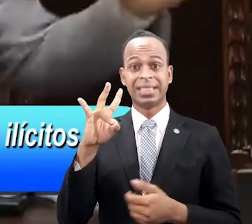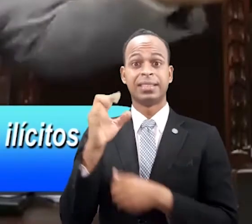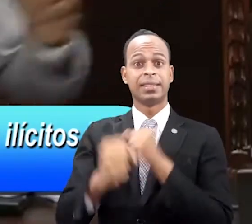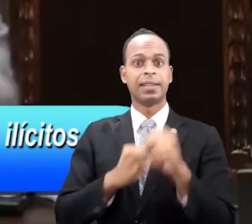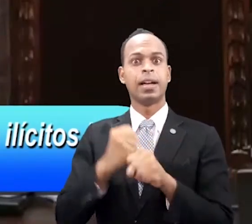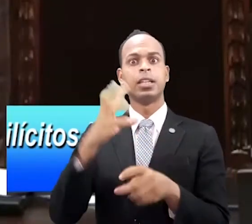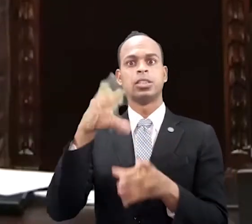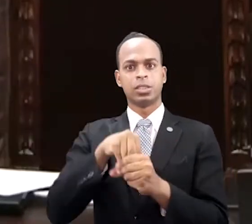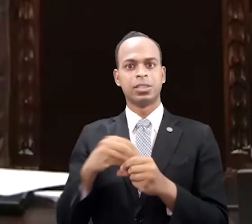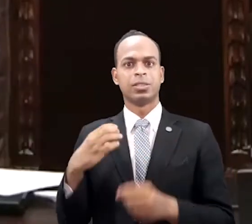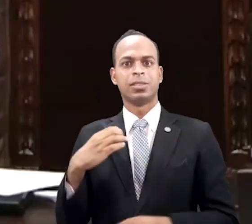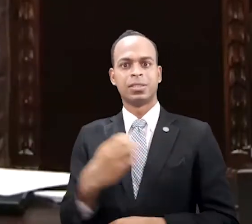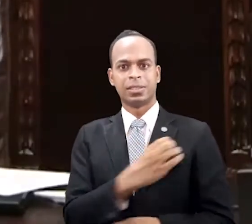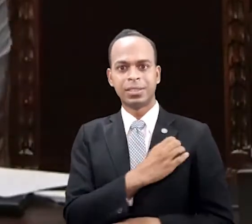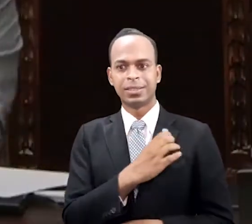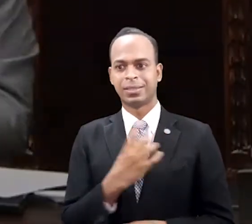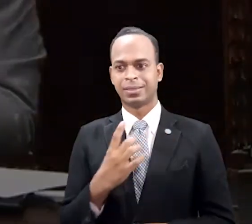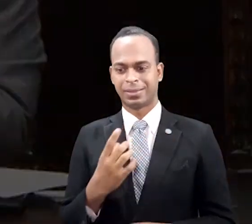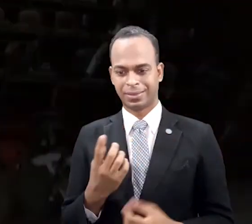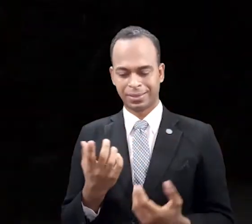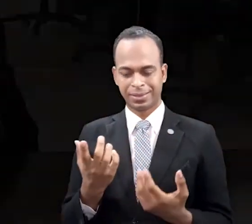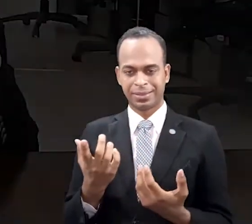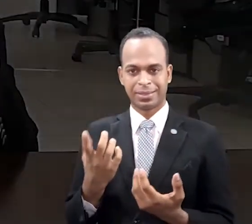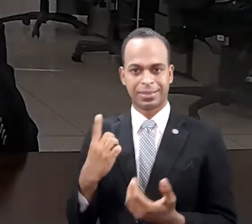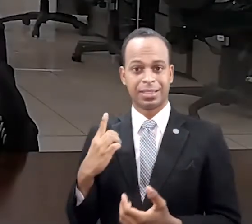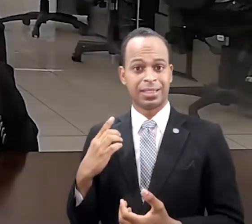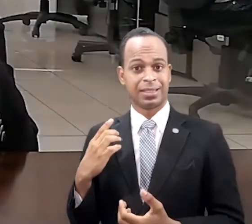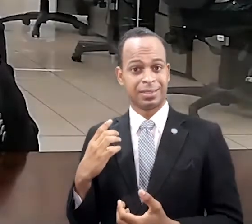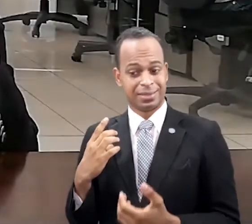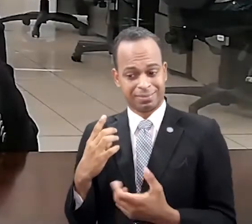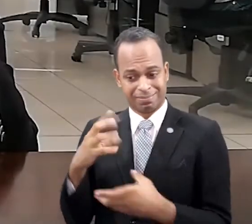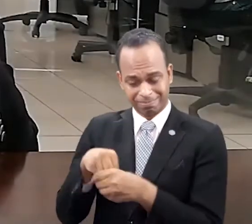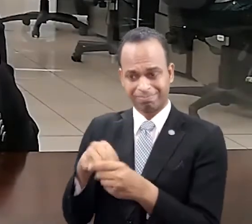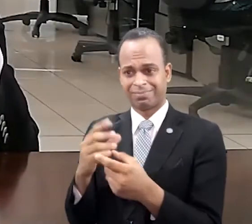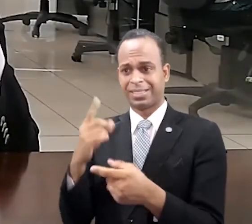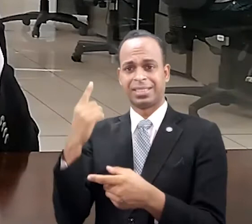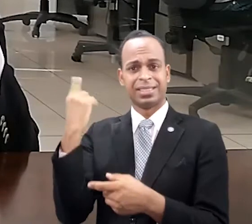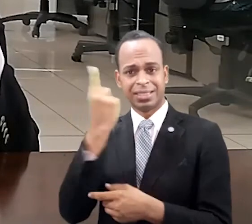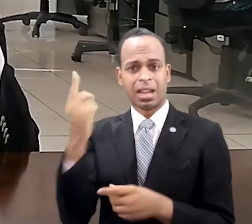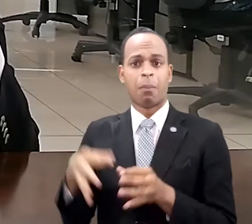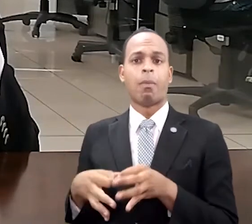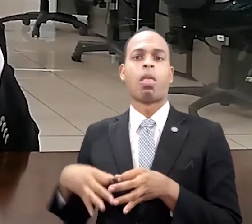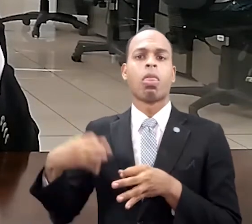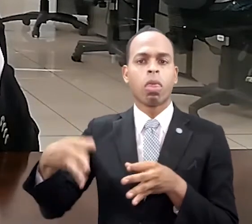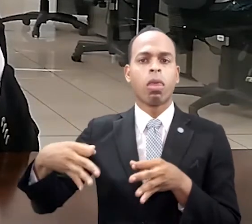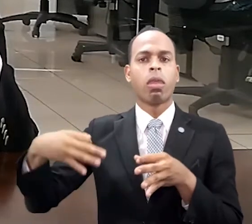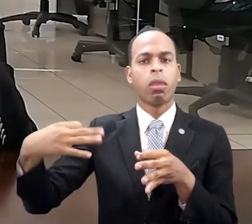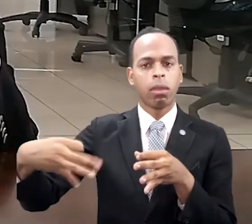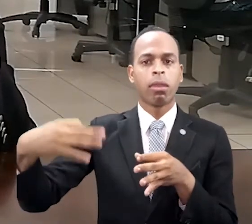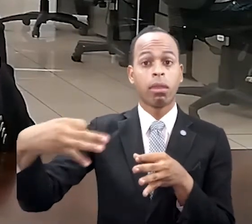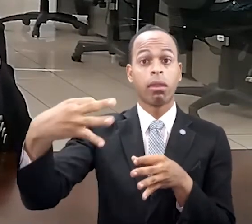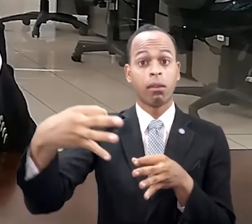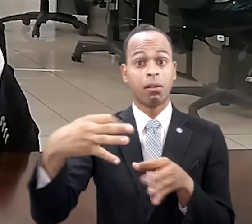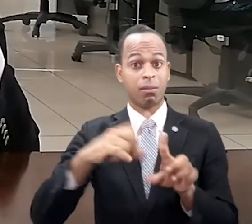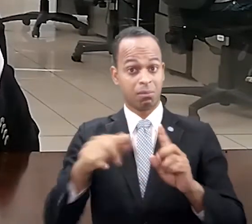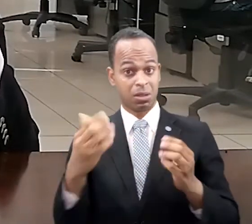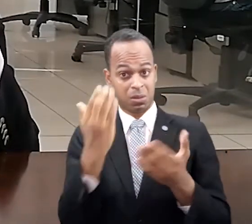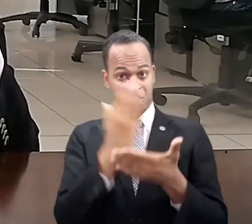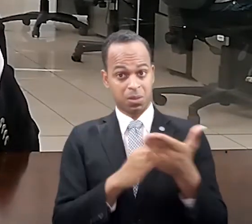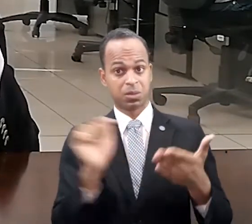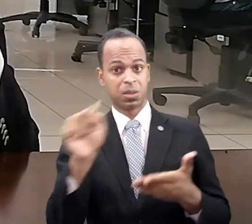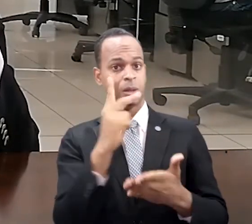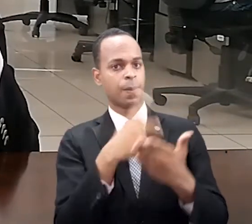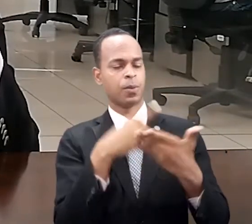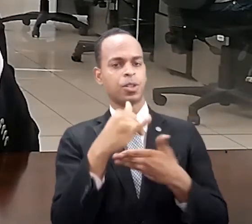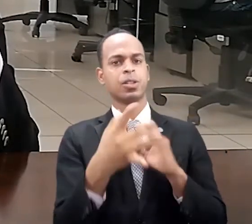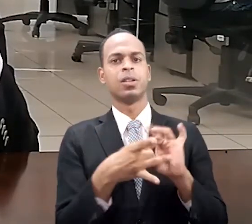7 años recorriendo las cámaras legislativas. Siempre se le ha dado larga y larga, pero hay varios proyectos